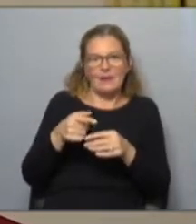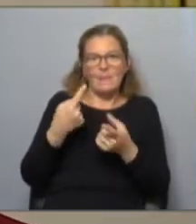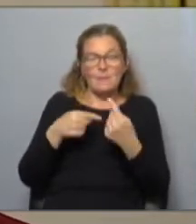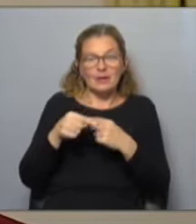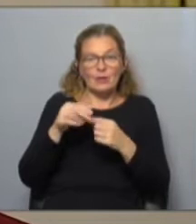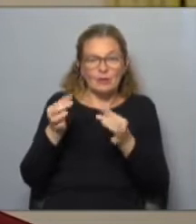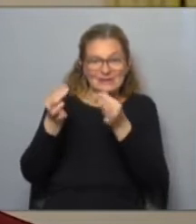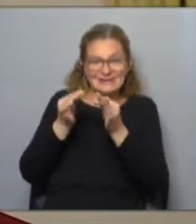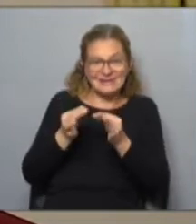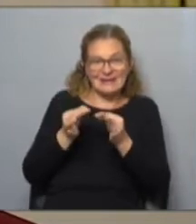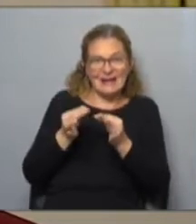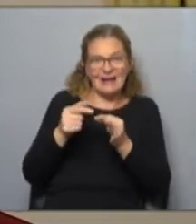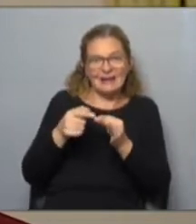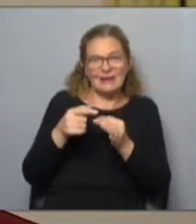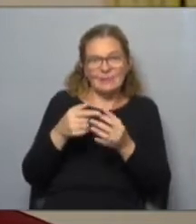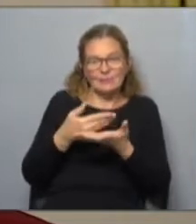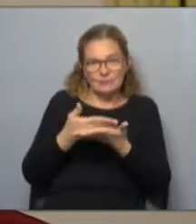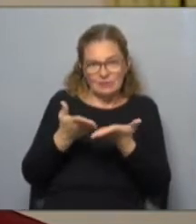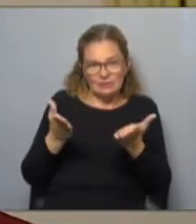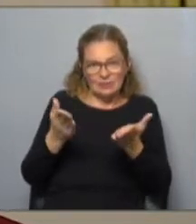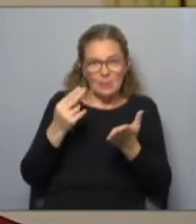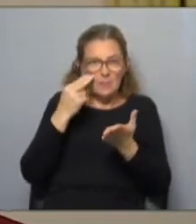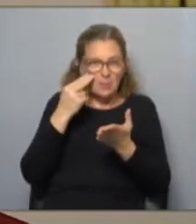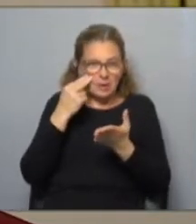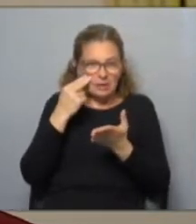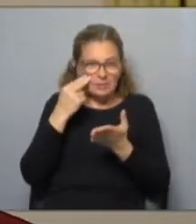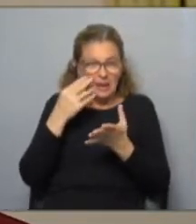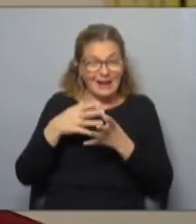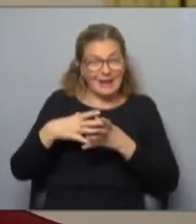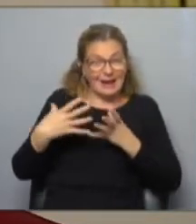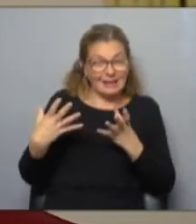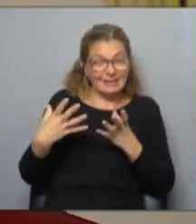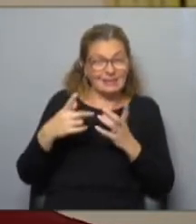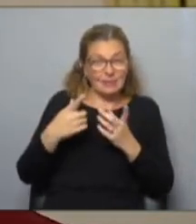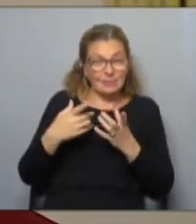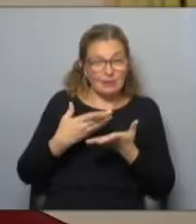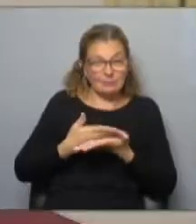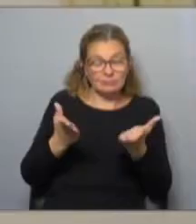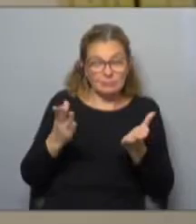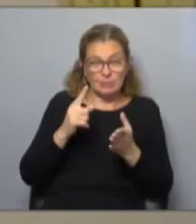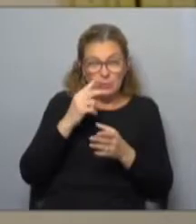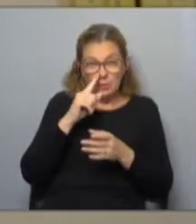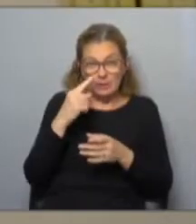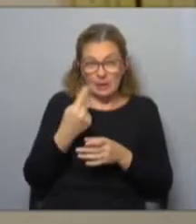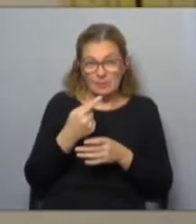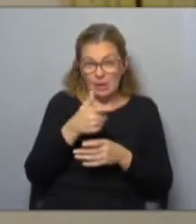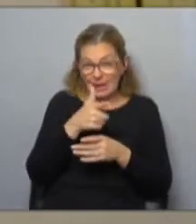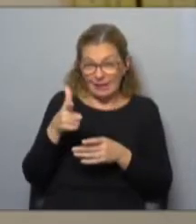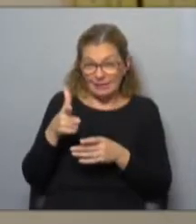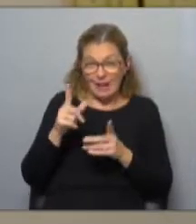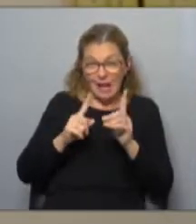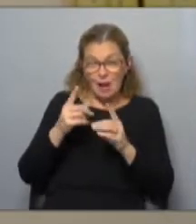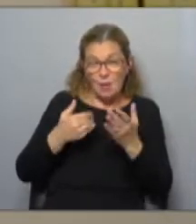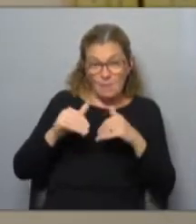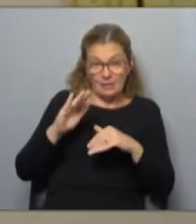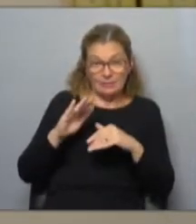pero llega a un grado en el que produce daños muy grandes y además se extiende muy rápidamente. La caza es una herramienta más,